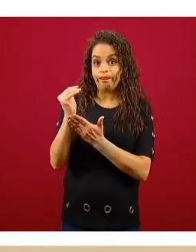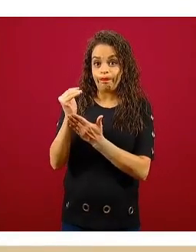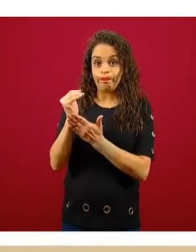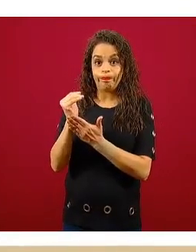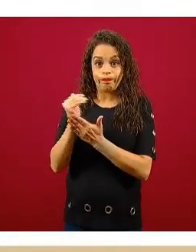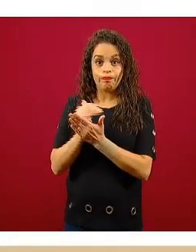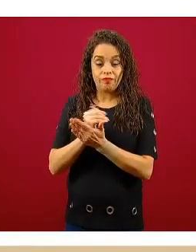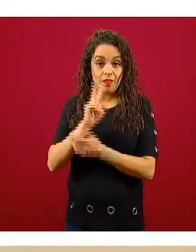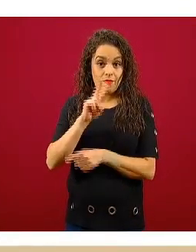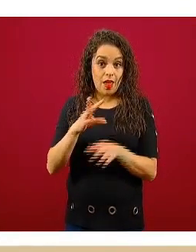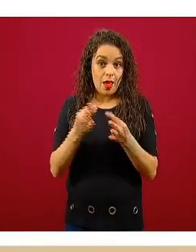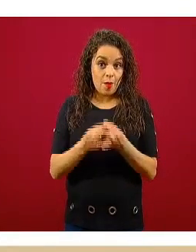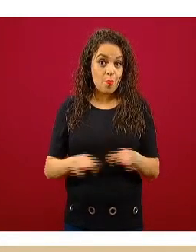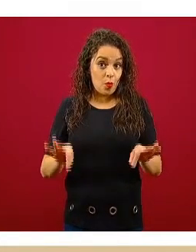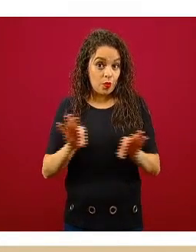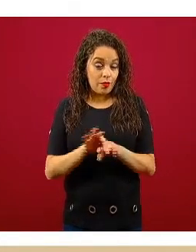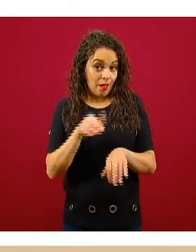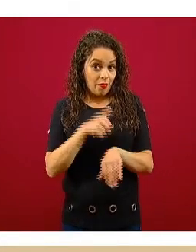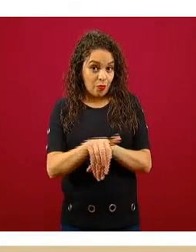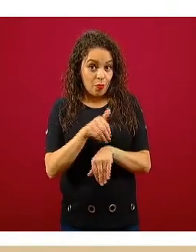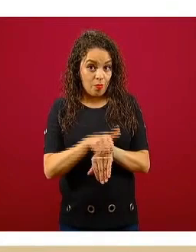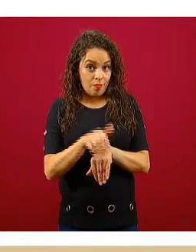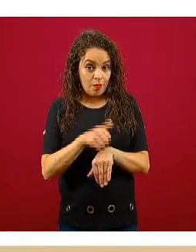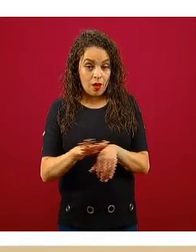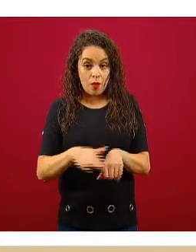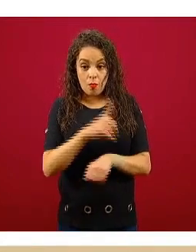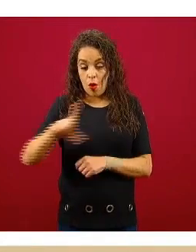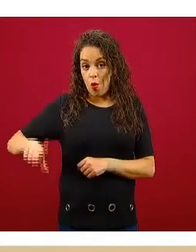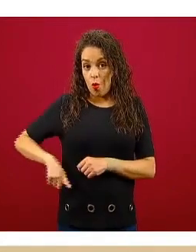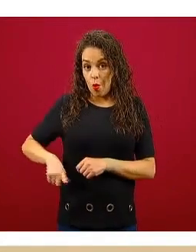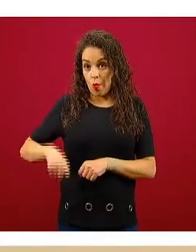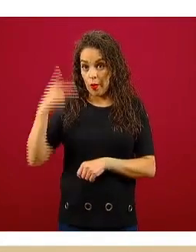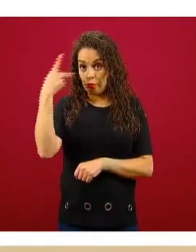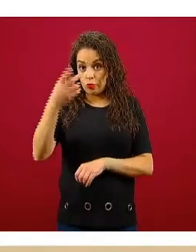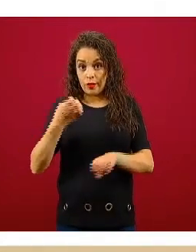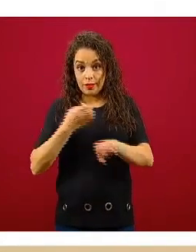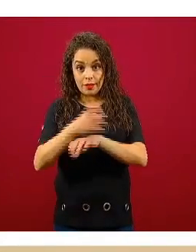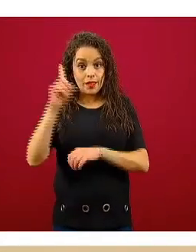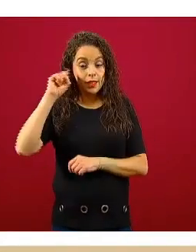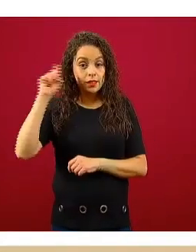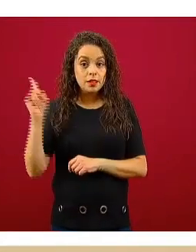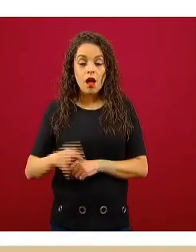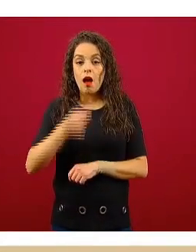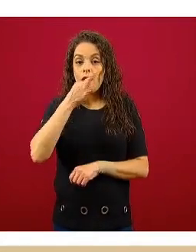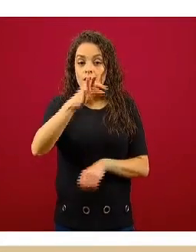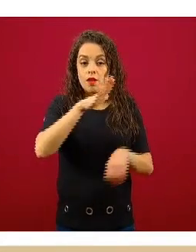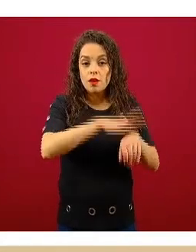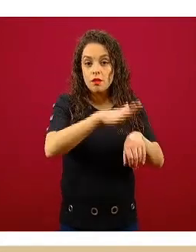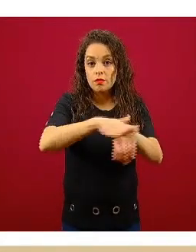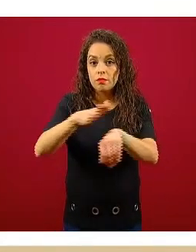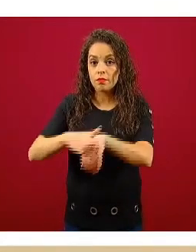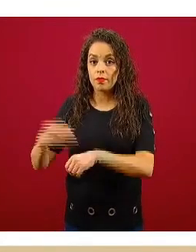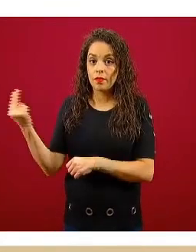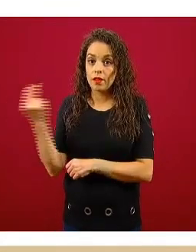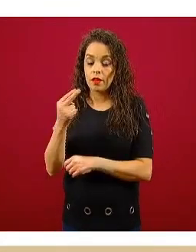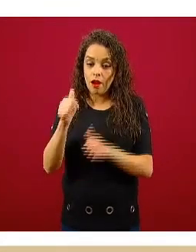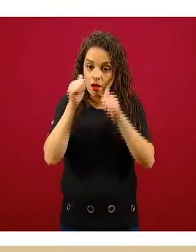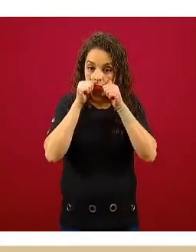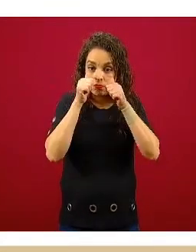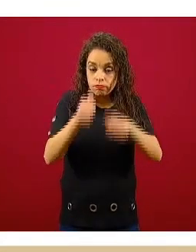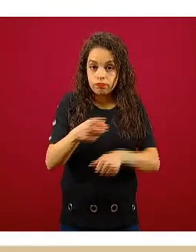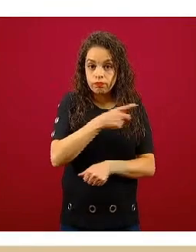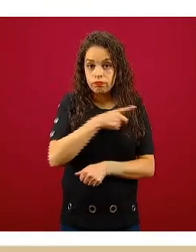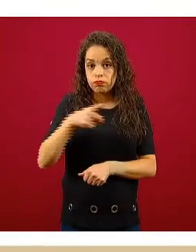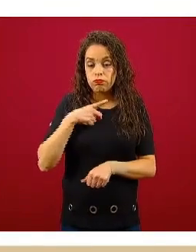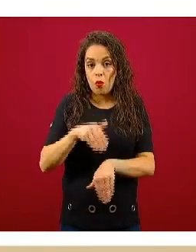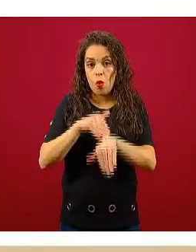importante después de que el gobierno del estado de Zacatecas hiciera un llamado para atender a las indicaciones de la